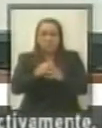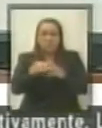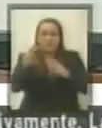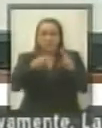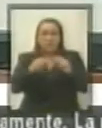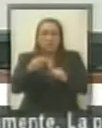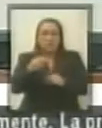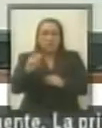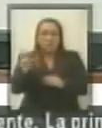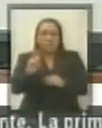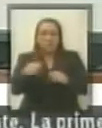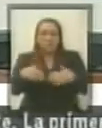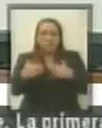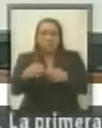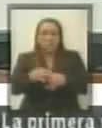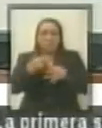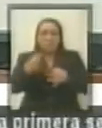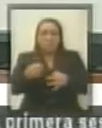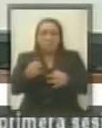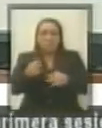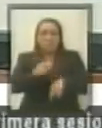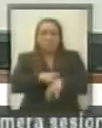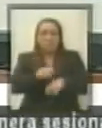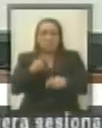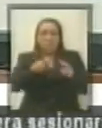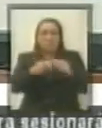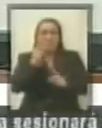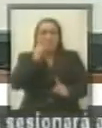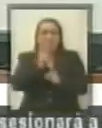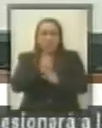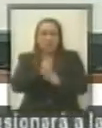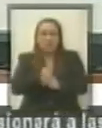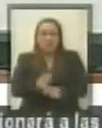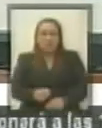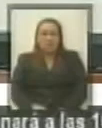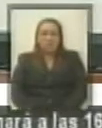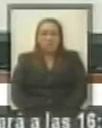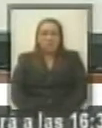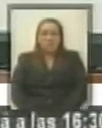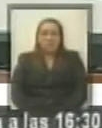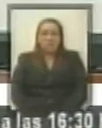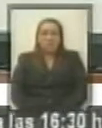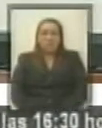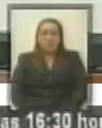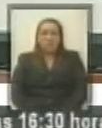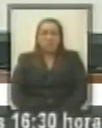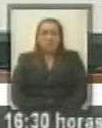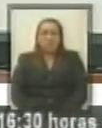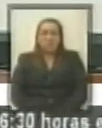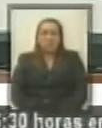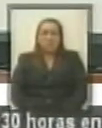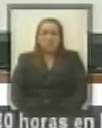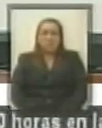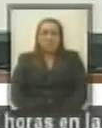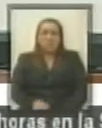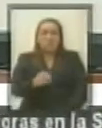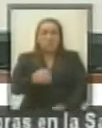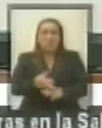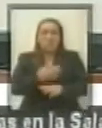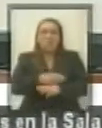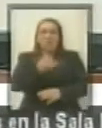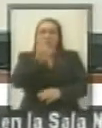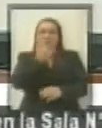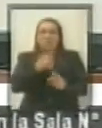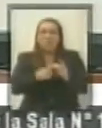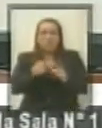evaluación curricular, no se puede pasar a la etapa de la evaluación personal. Y eso fue lo que ocurrió, razón por la cual se declaró desierto.